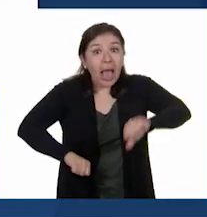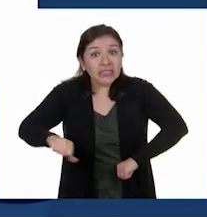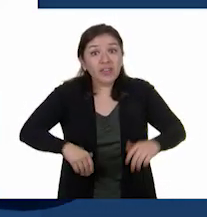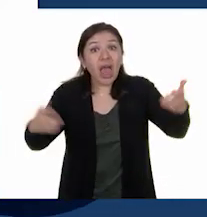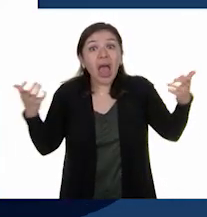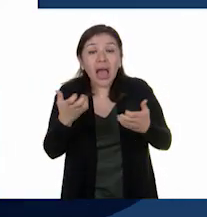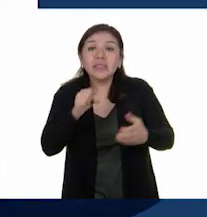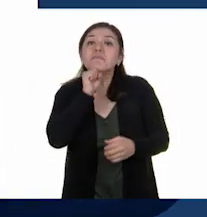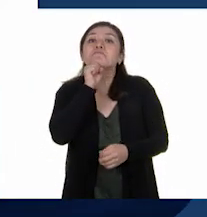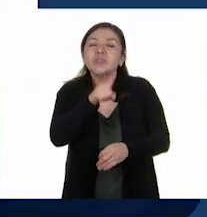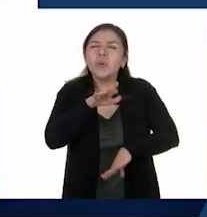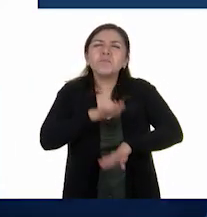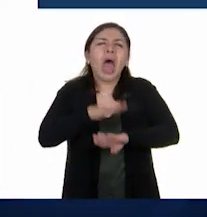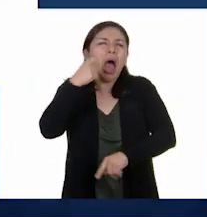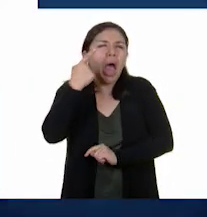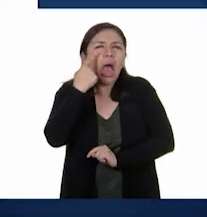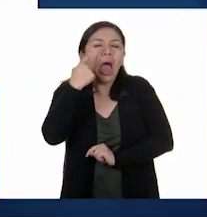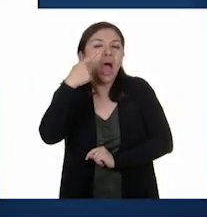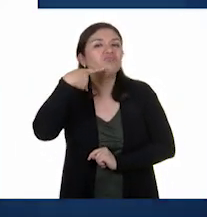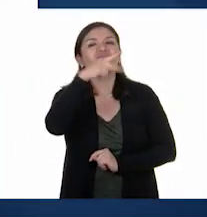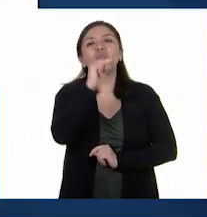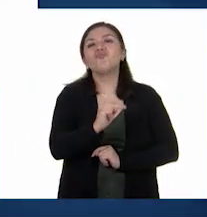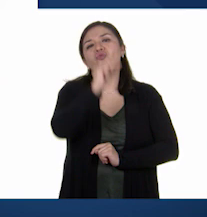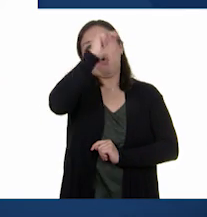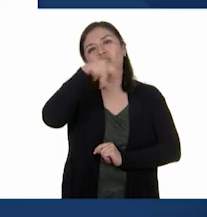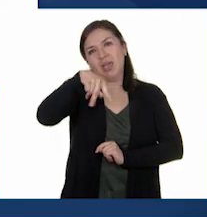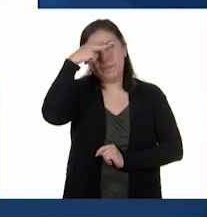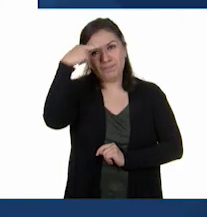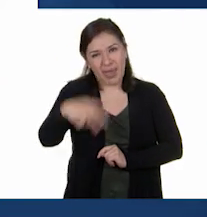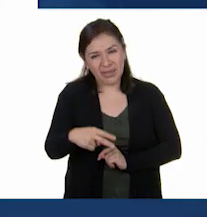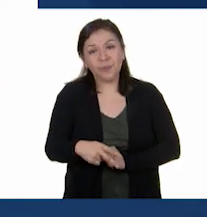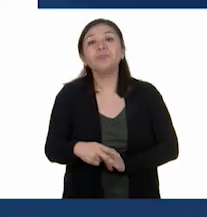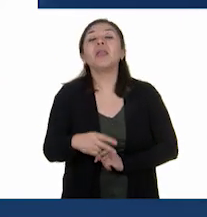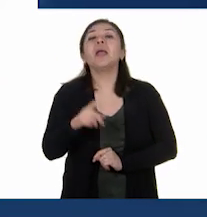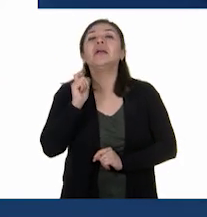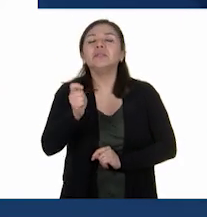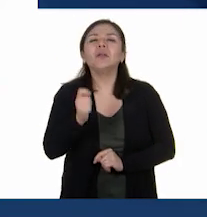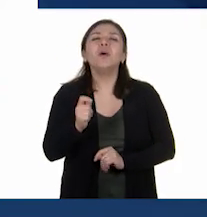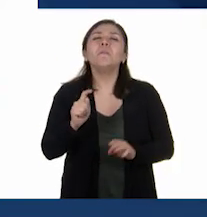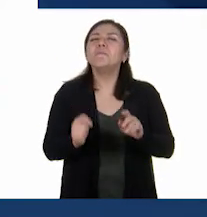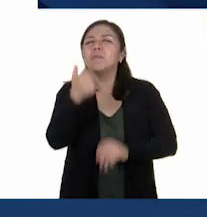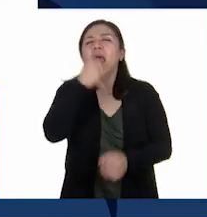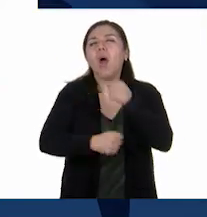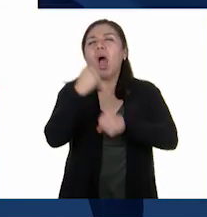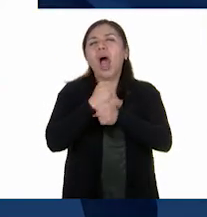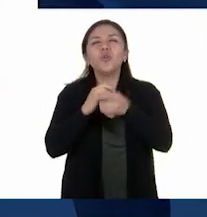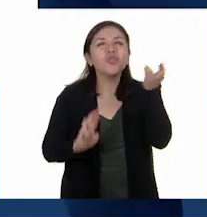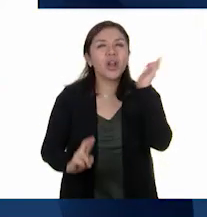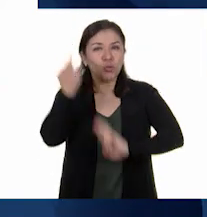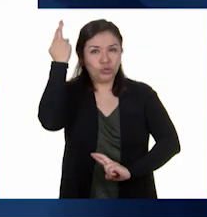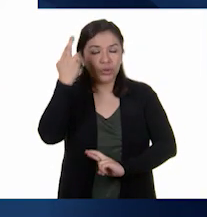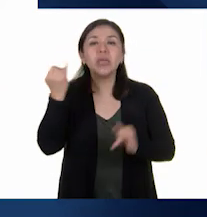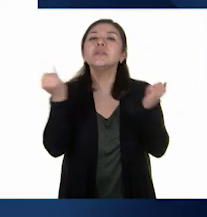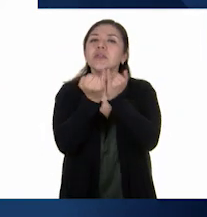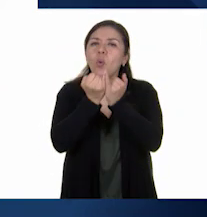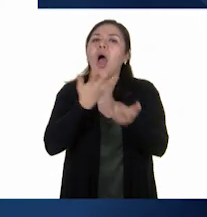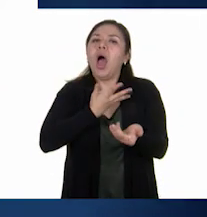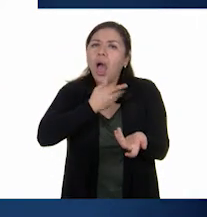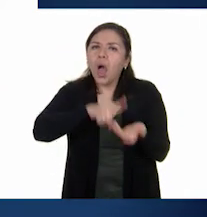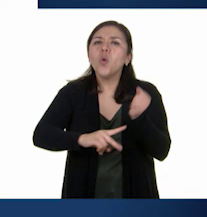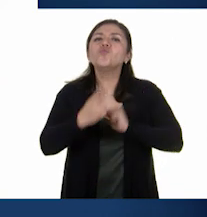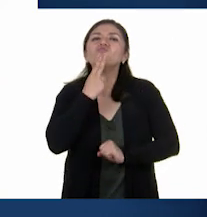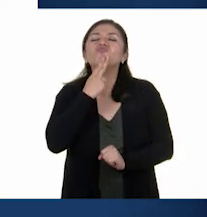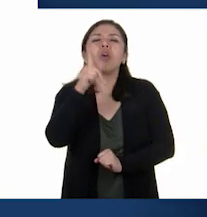cabo en su mayoría en el norte de México, durante los primeros años de la Revolución. Y también suele emplearse